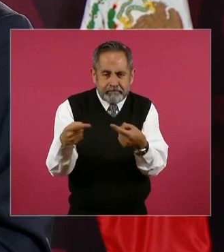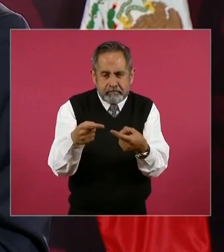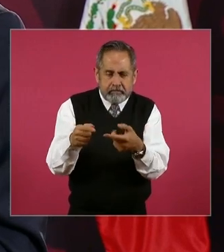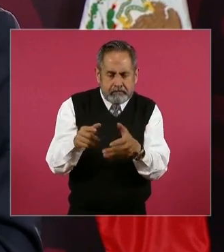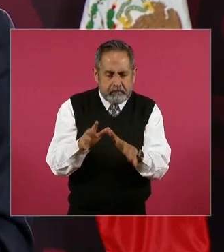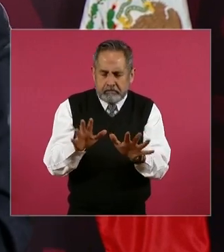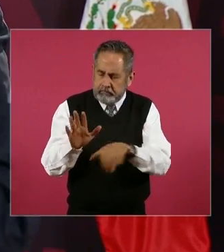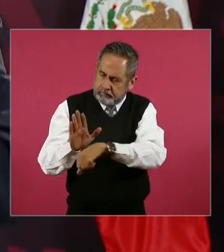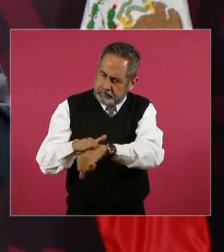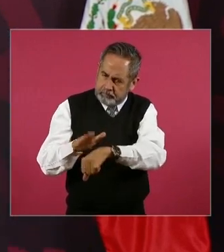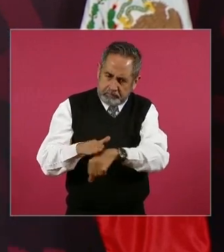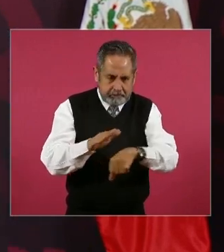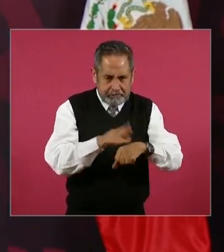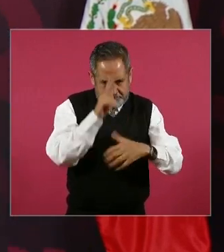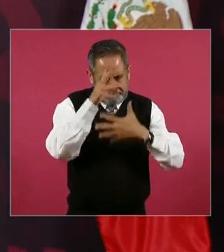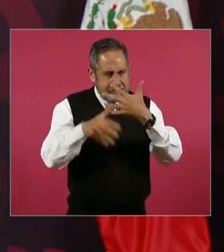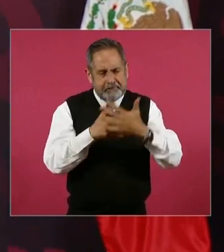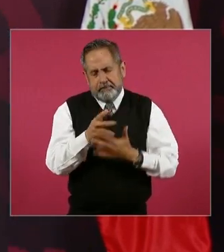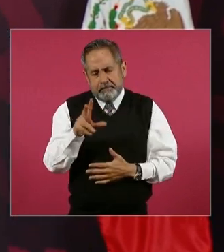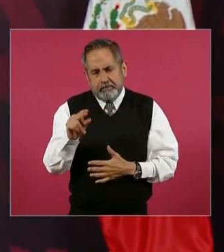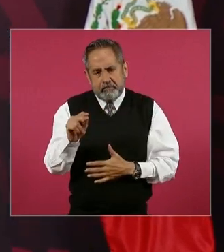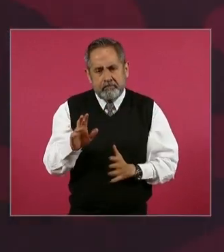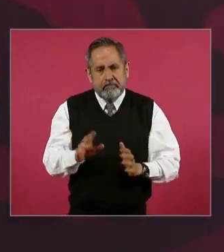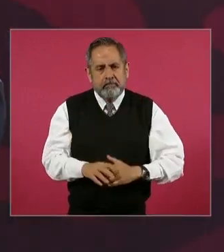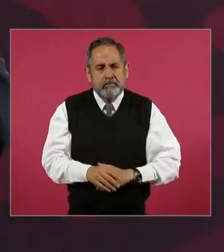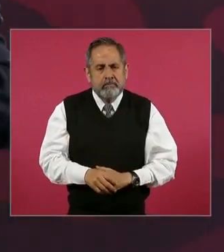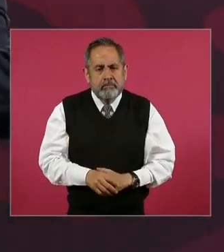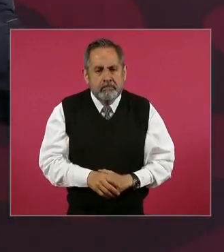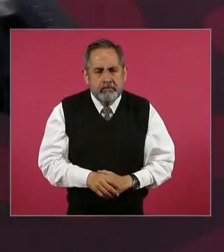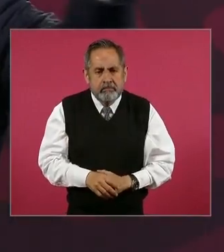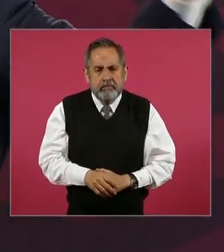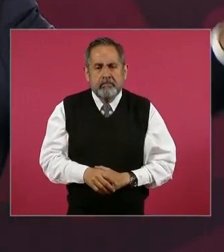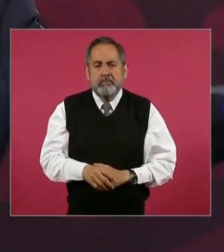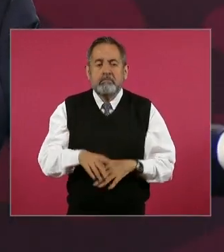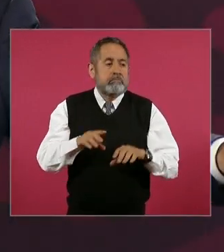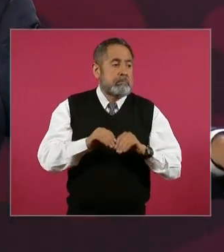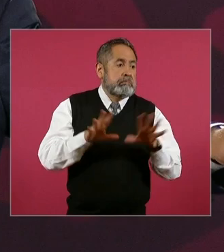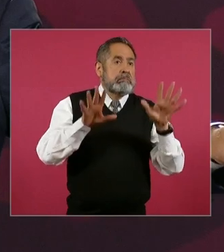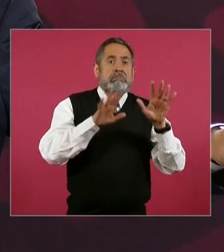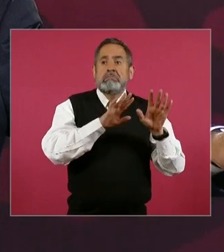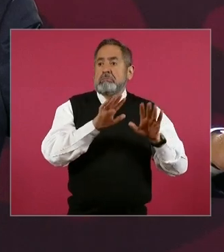confrontación pero no está